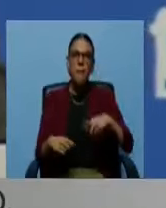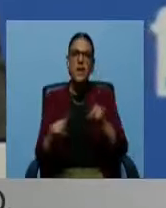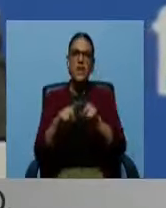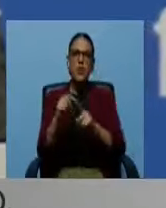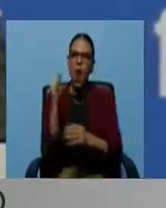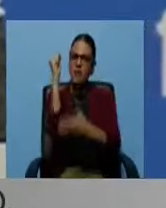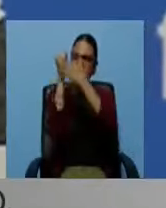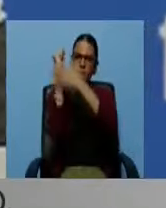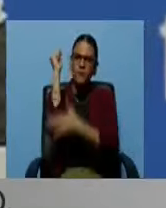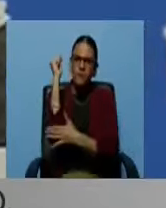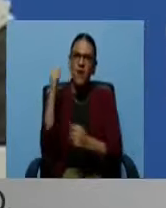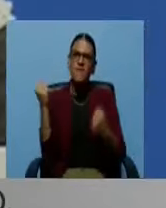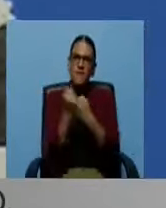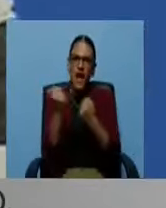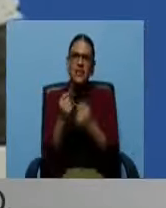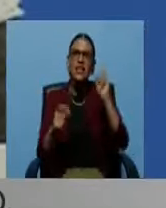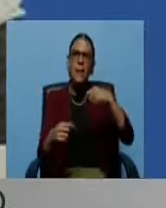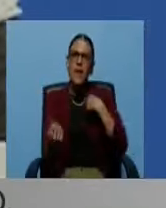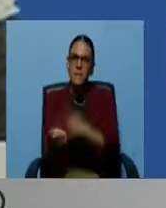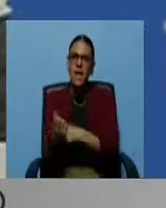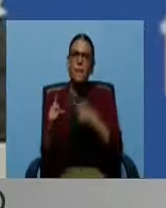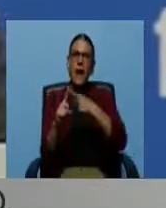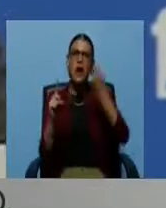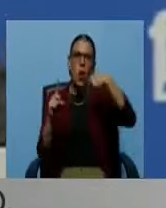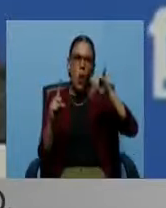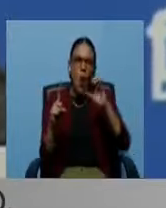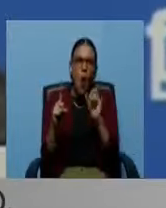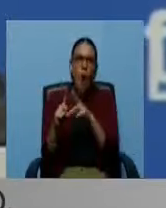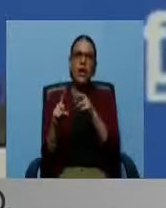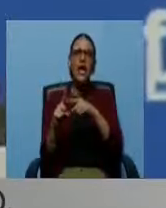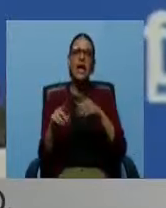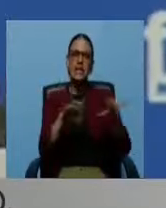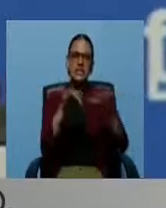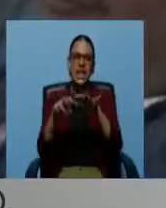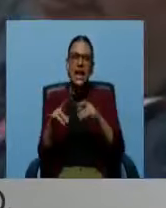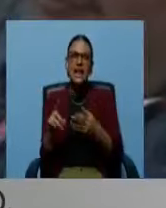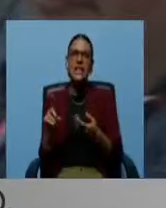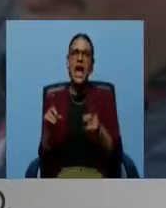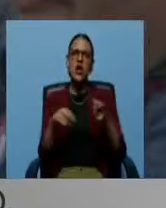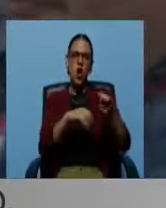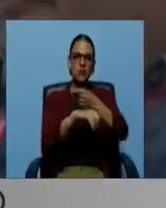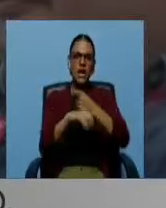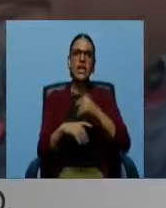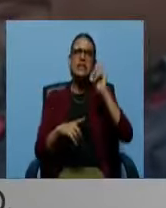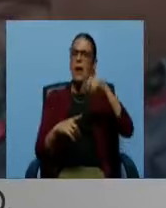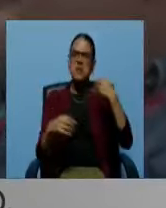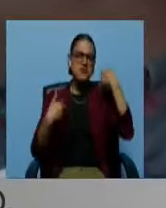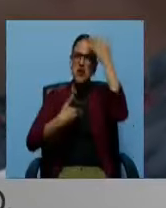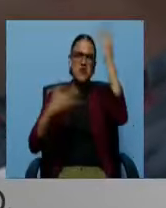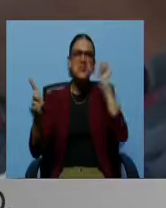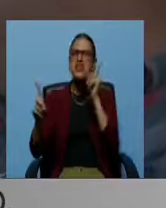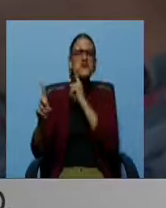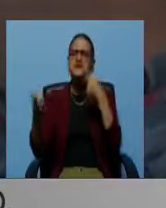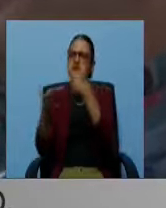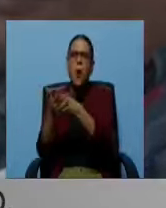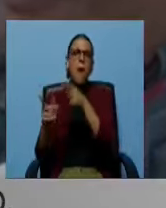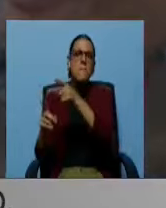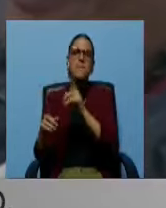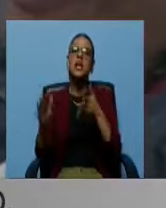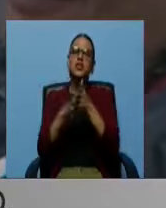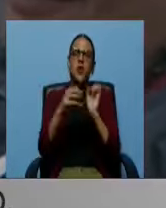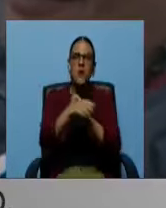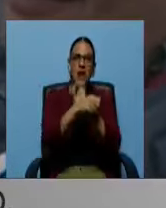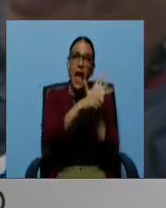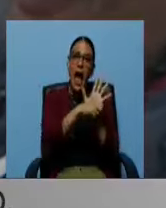vertebral, como nuestro hermano Jorge Arreaza, secretario general, secretario ejecutivo, no sé qué cargo tiene en el ALBA,